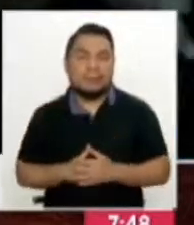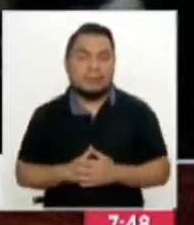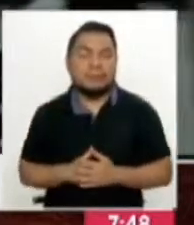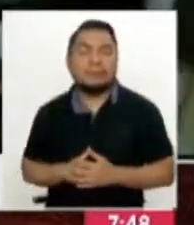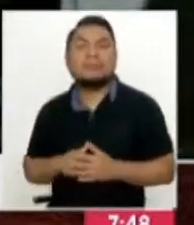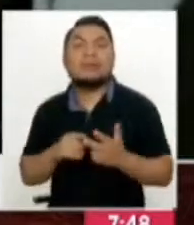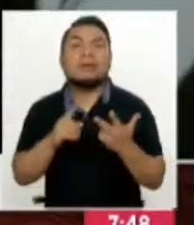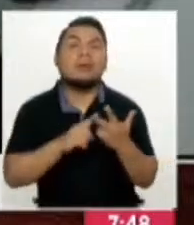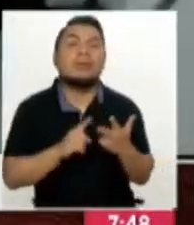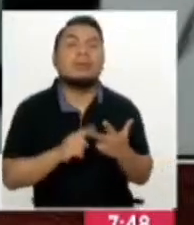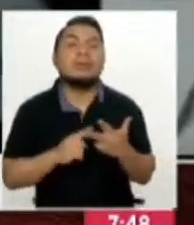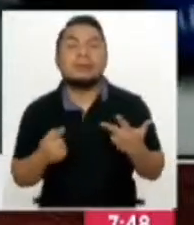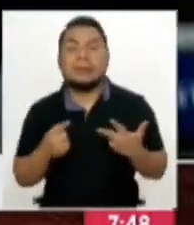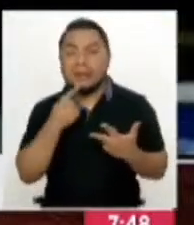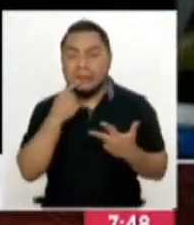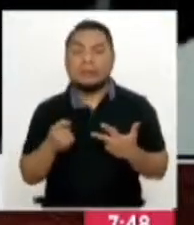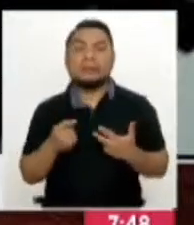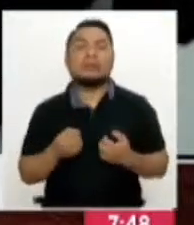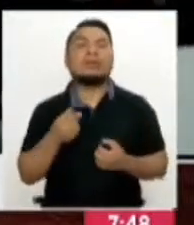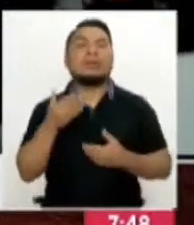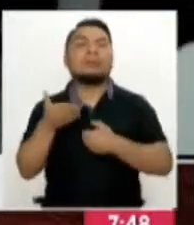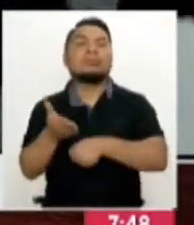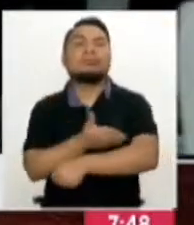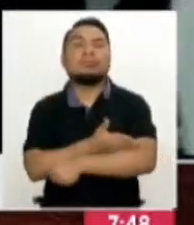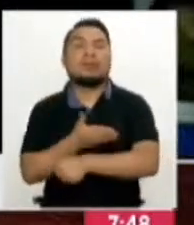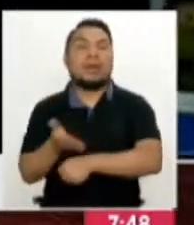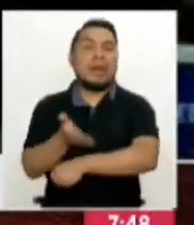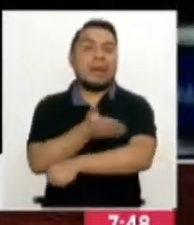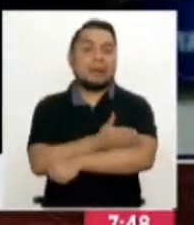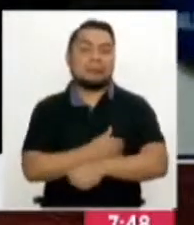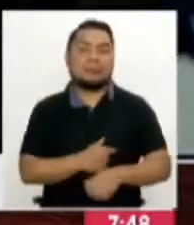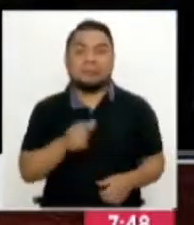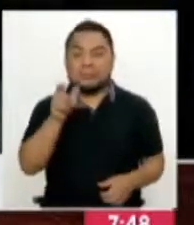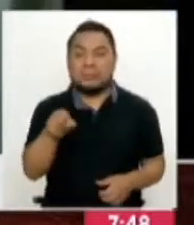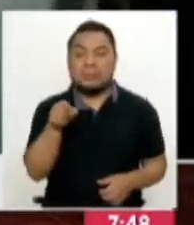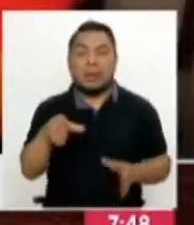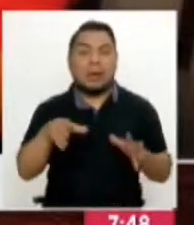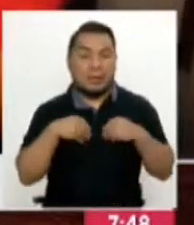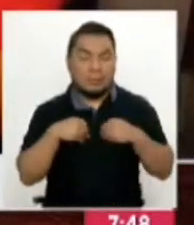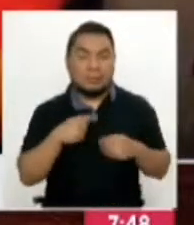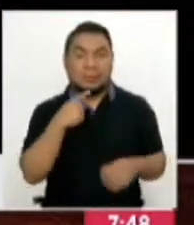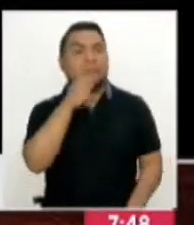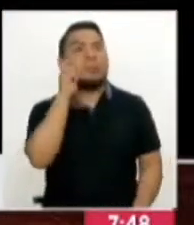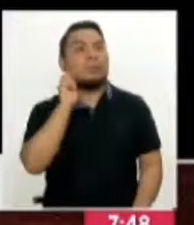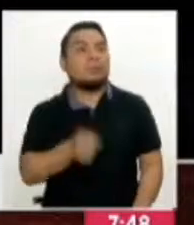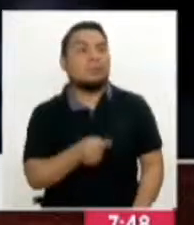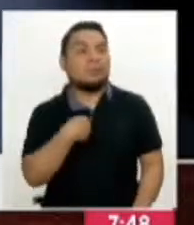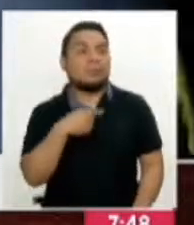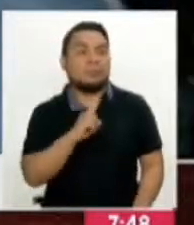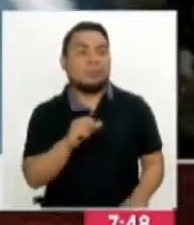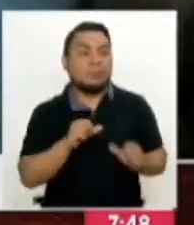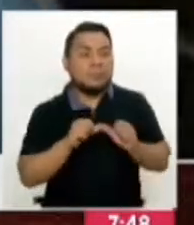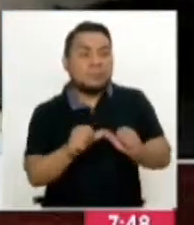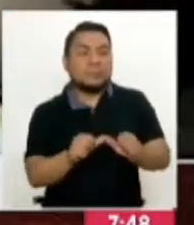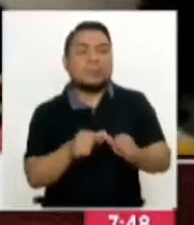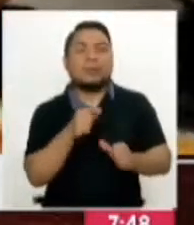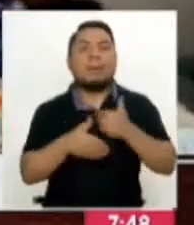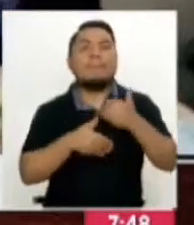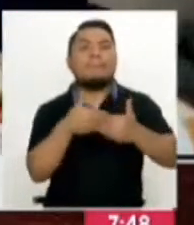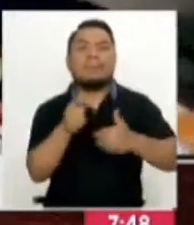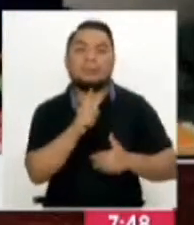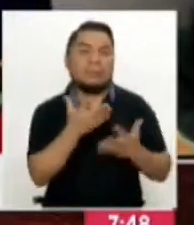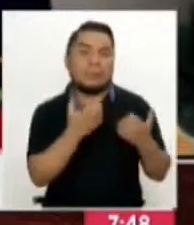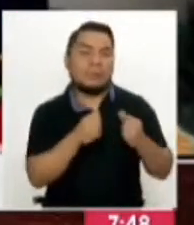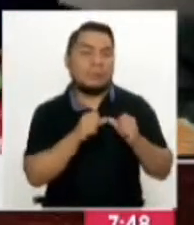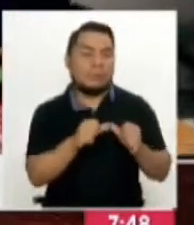un proceso por el cual una persona que admitió cargos le dice al juez: no quiero continuar con con el